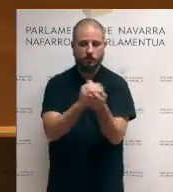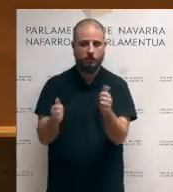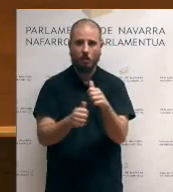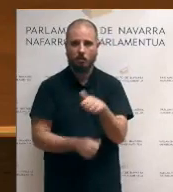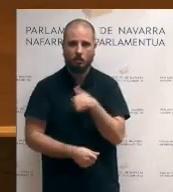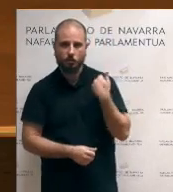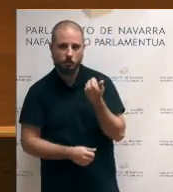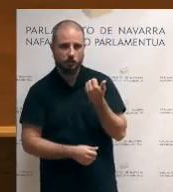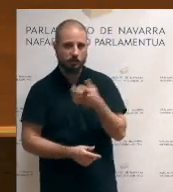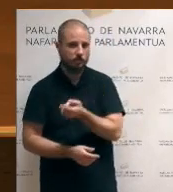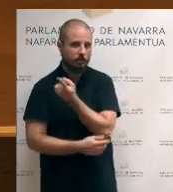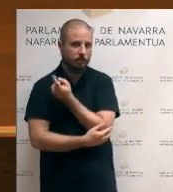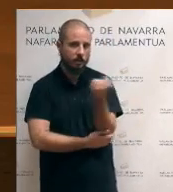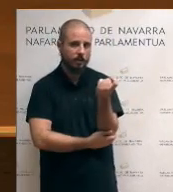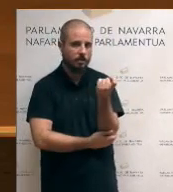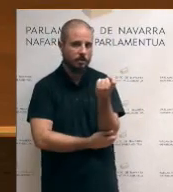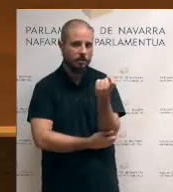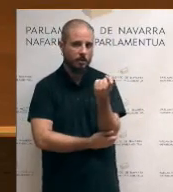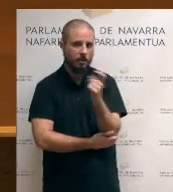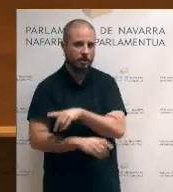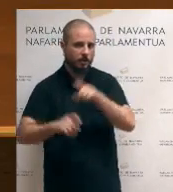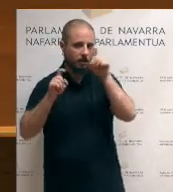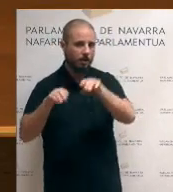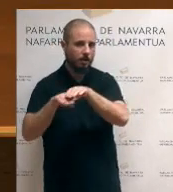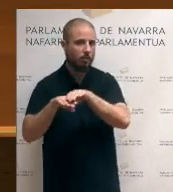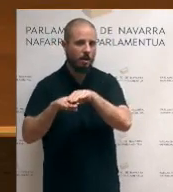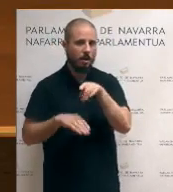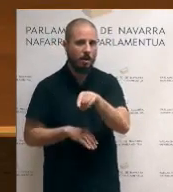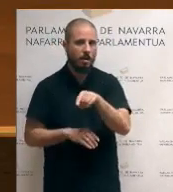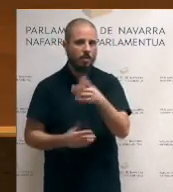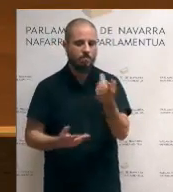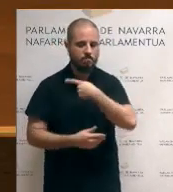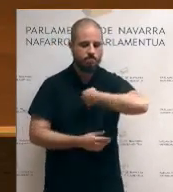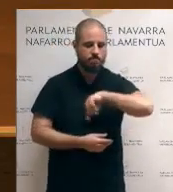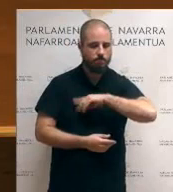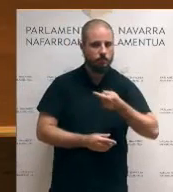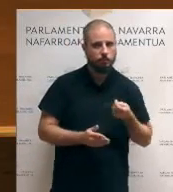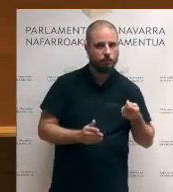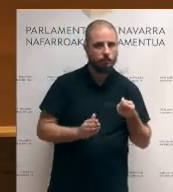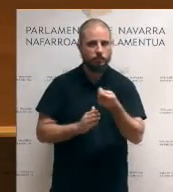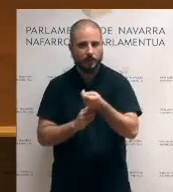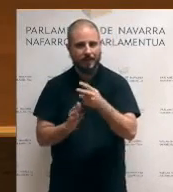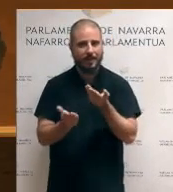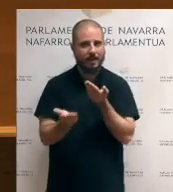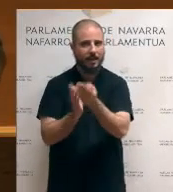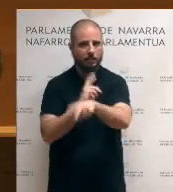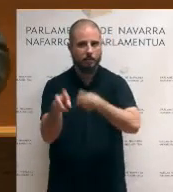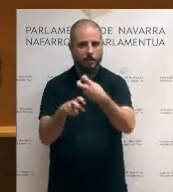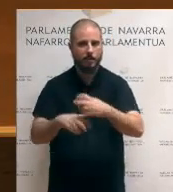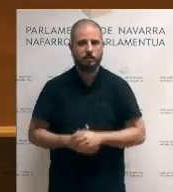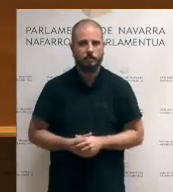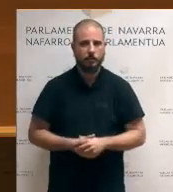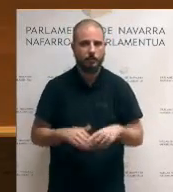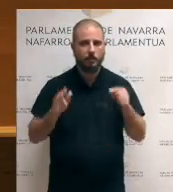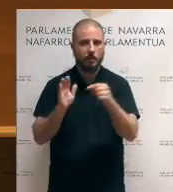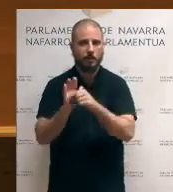de establecer un nuevo plan de coeducación, hemos introducido esta enmienda. El segundo punto, 2 bis,